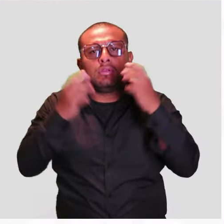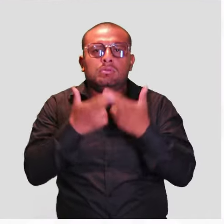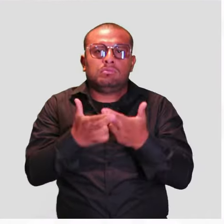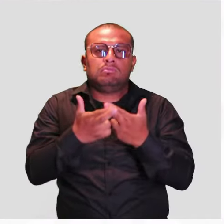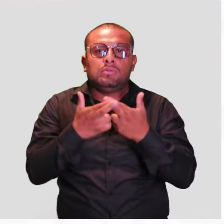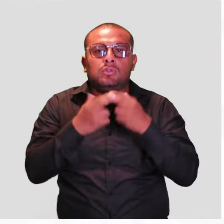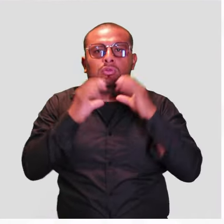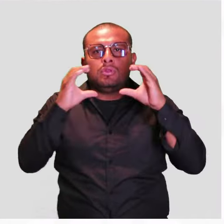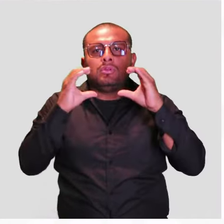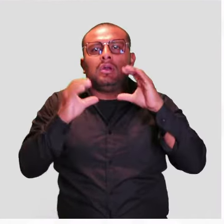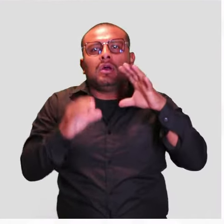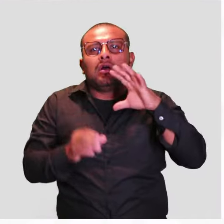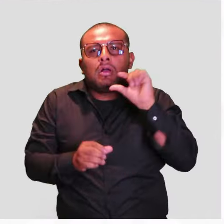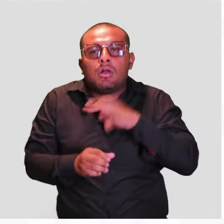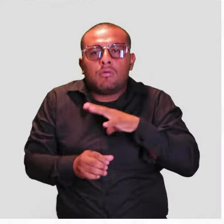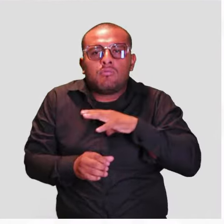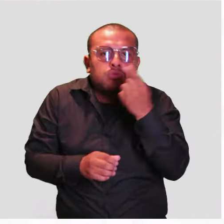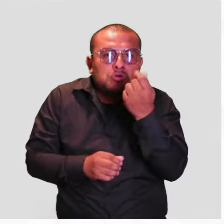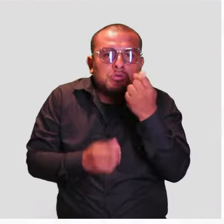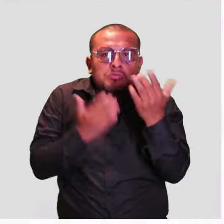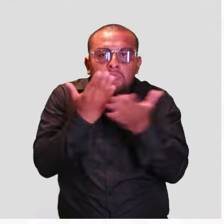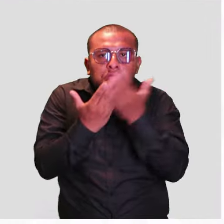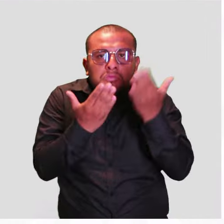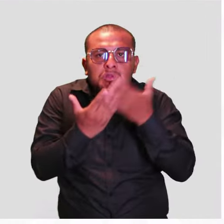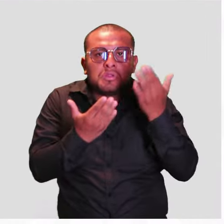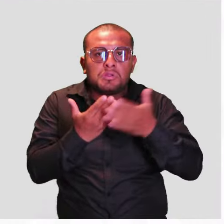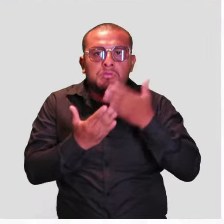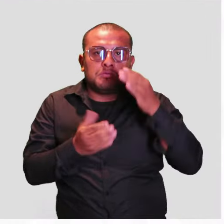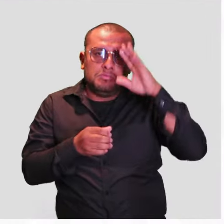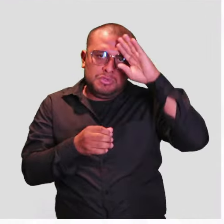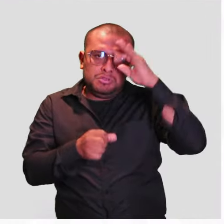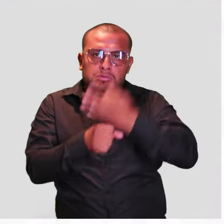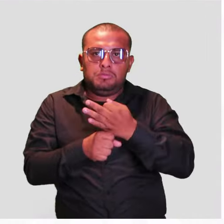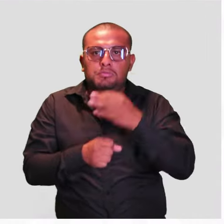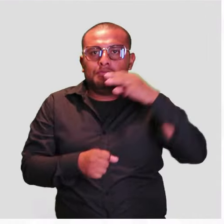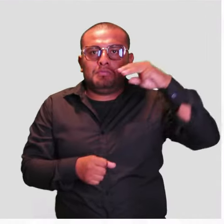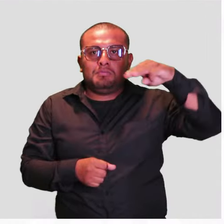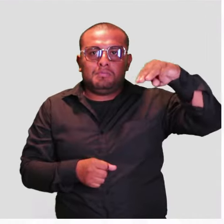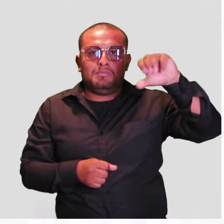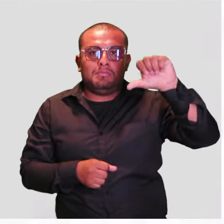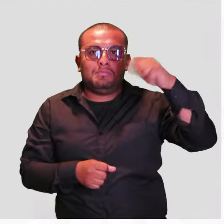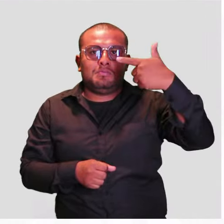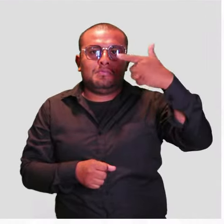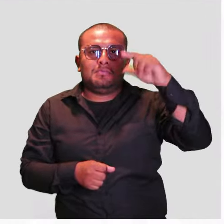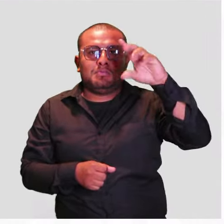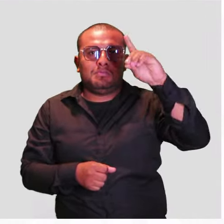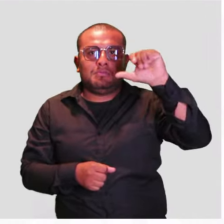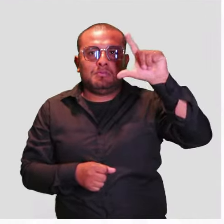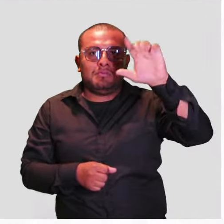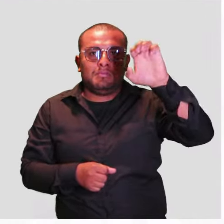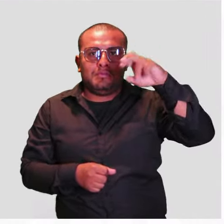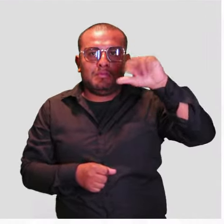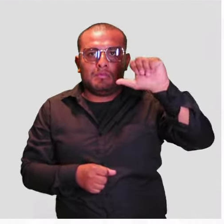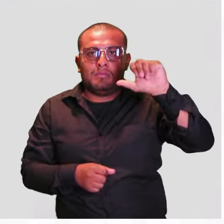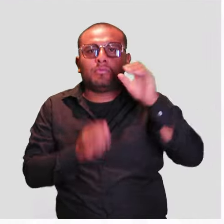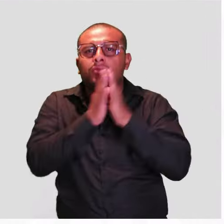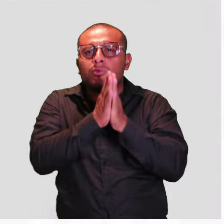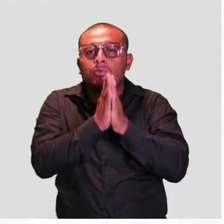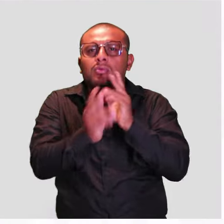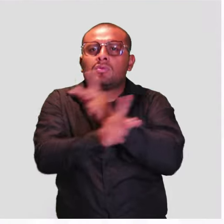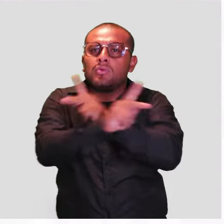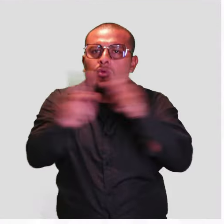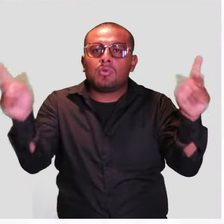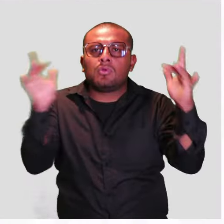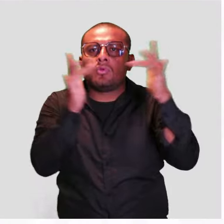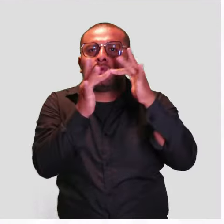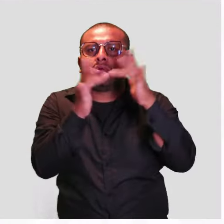que tenemos, pienso inmediatamente en la Magdalena. A toda la gente que escribe, se le va a apoyar. A la gente que